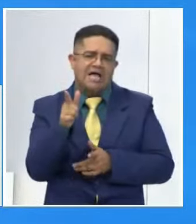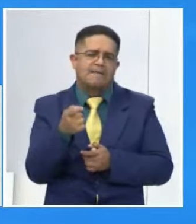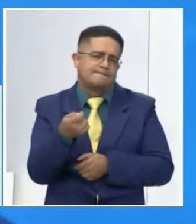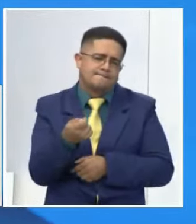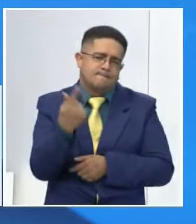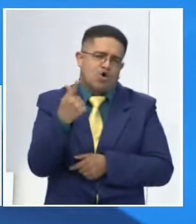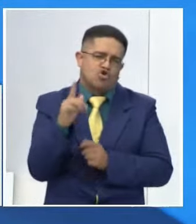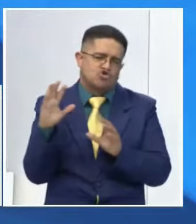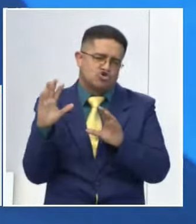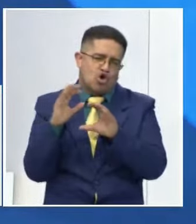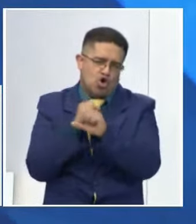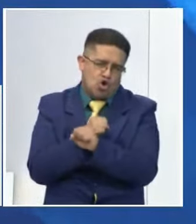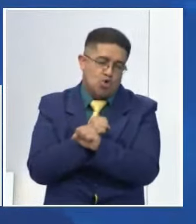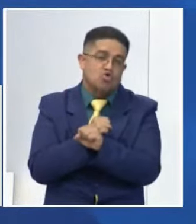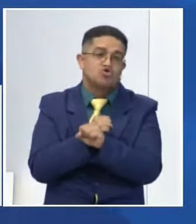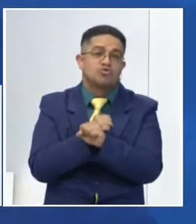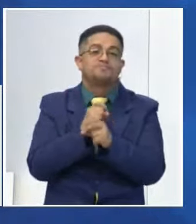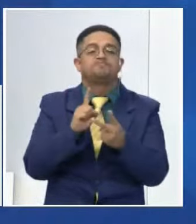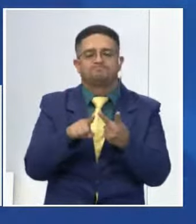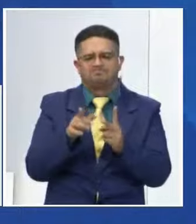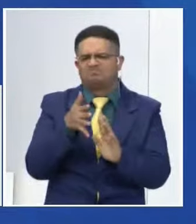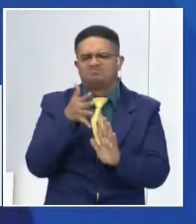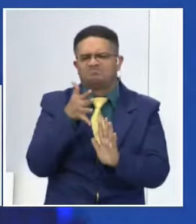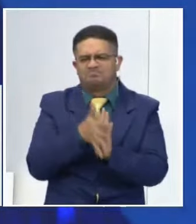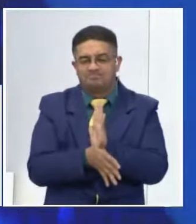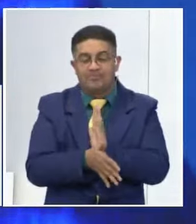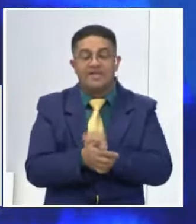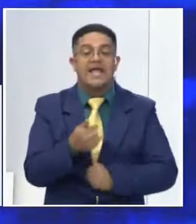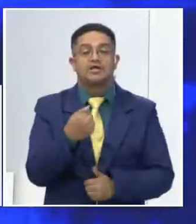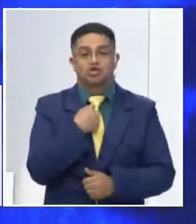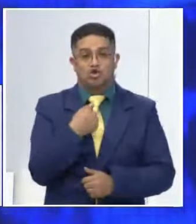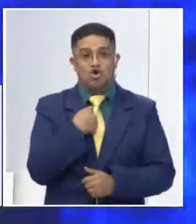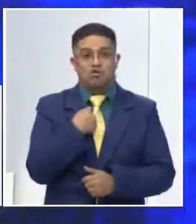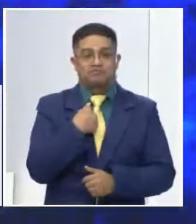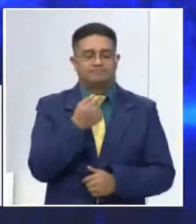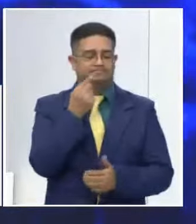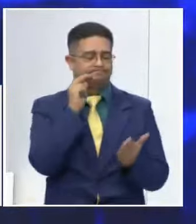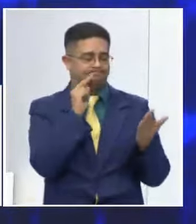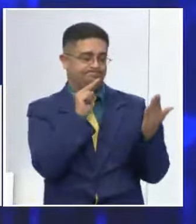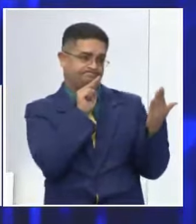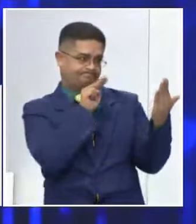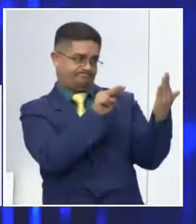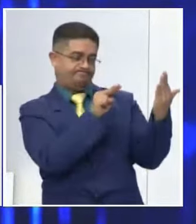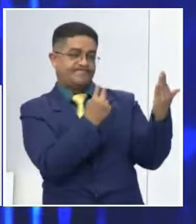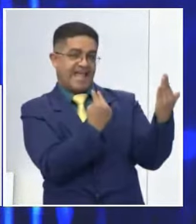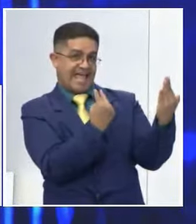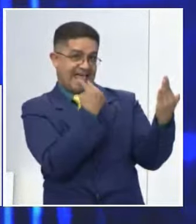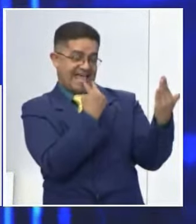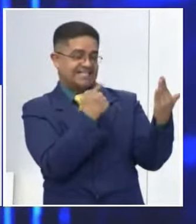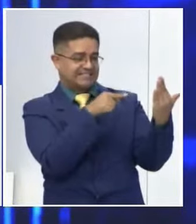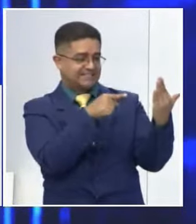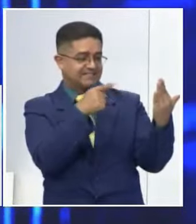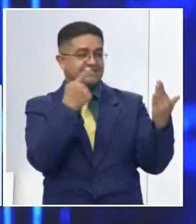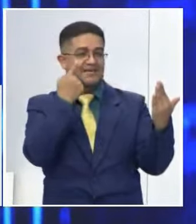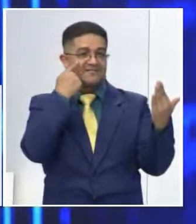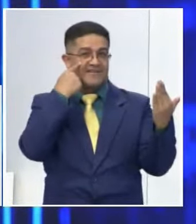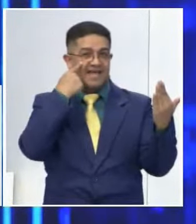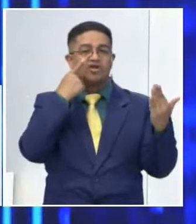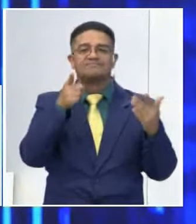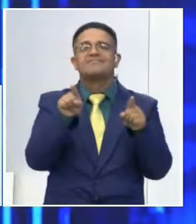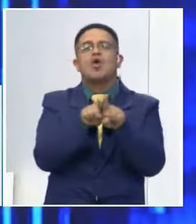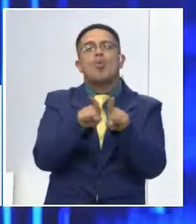las personas de tez blanca. ¿Qué sucede? Que si yo obviamente me veo mi cavidad bucal, y así como hay esa campaña de tócate